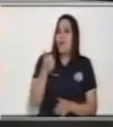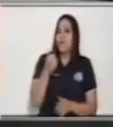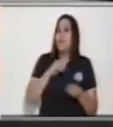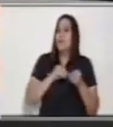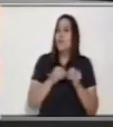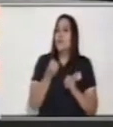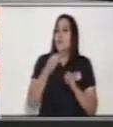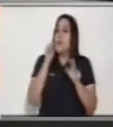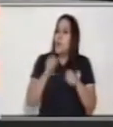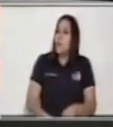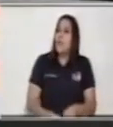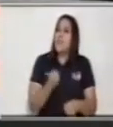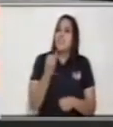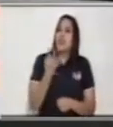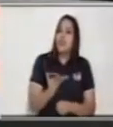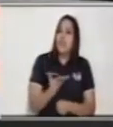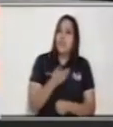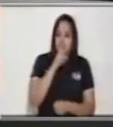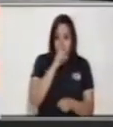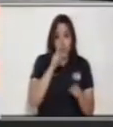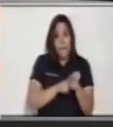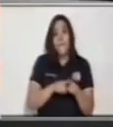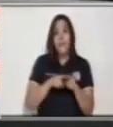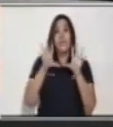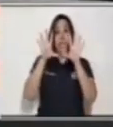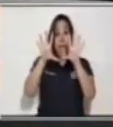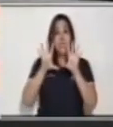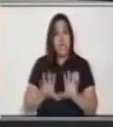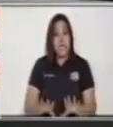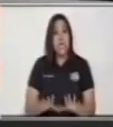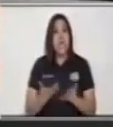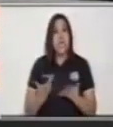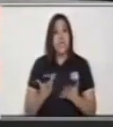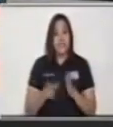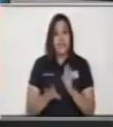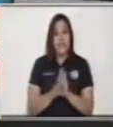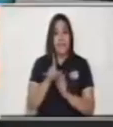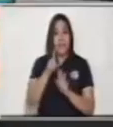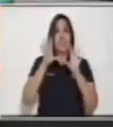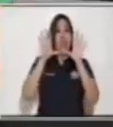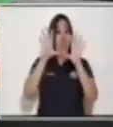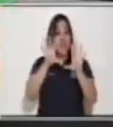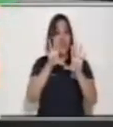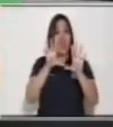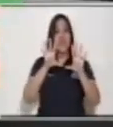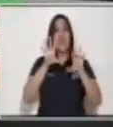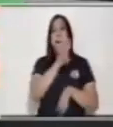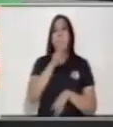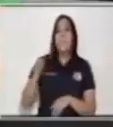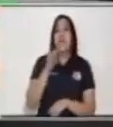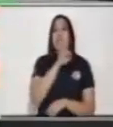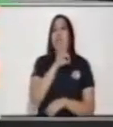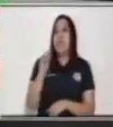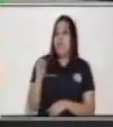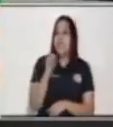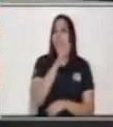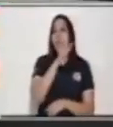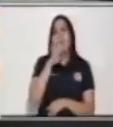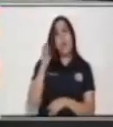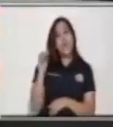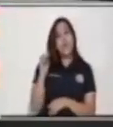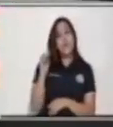contar? Yo puedo contar de 10 en 10. ¿Tú puedes? 10, 20, 30,